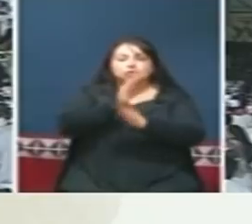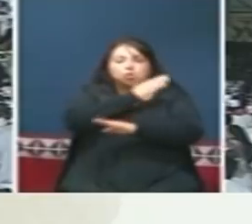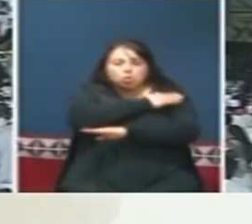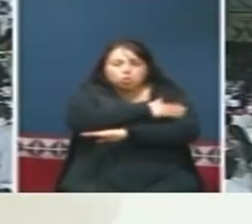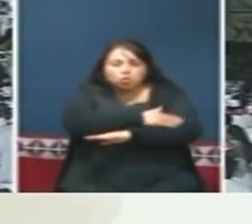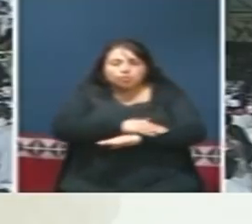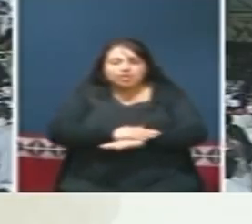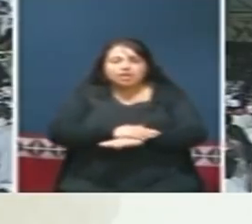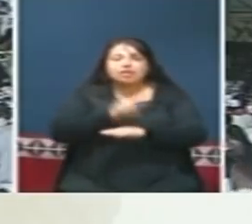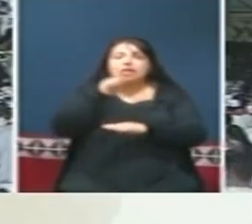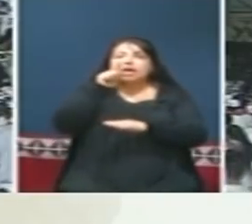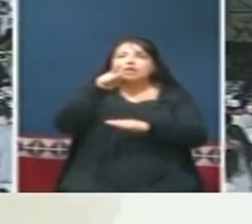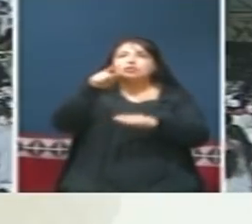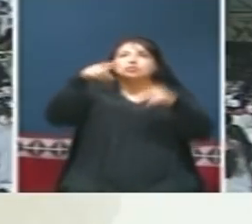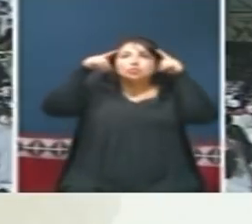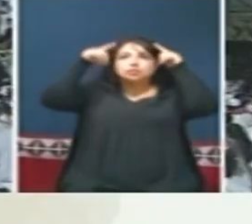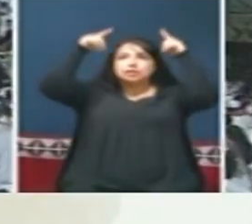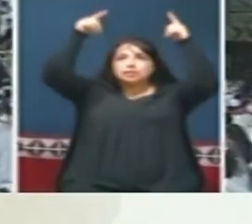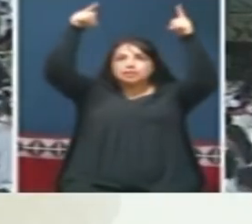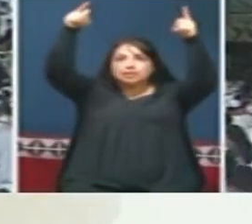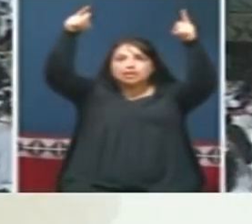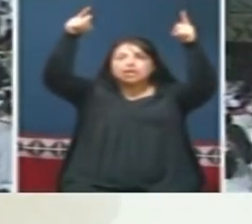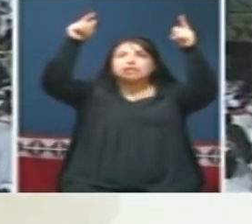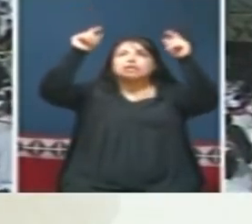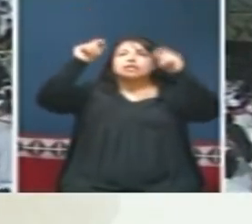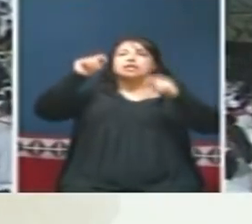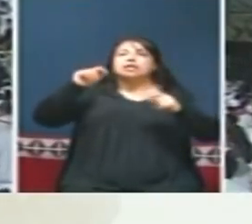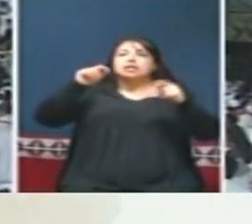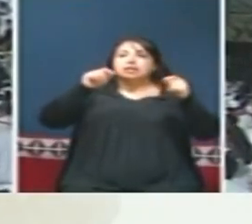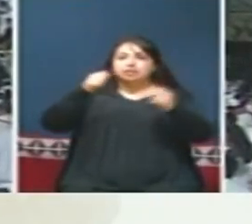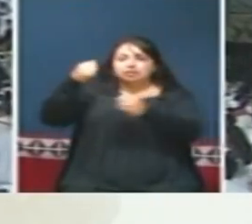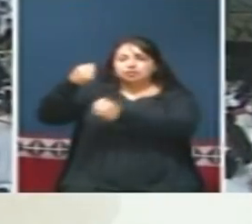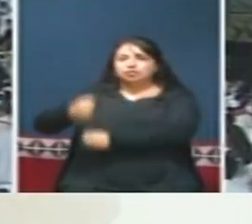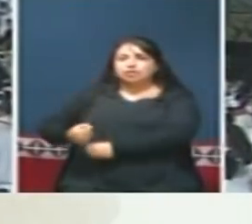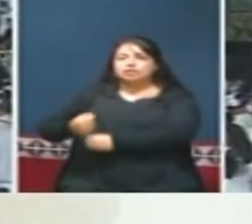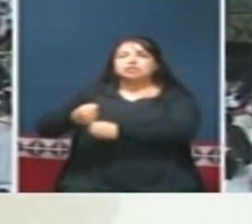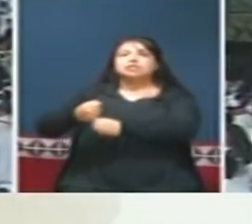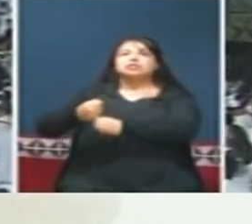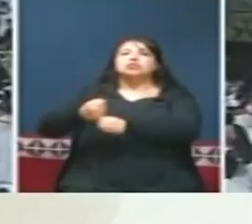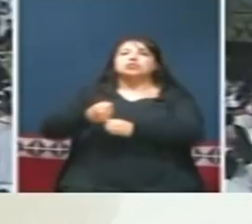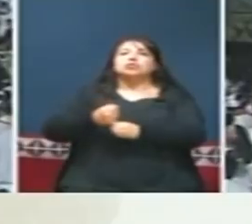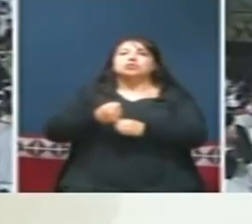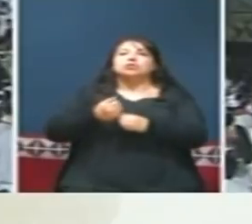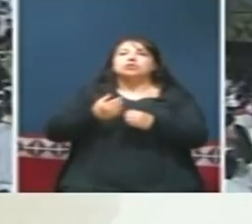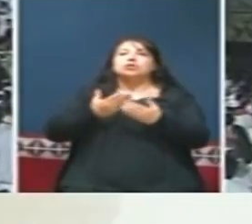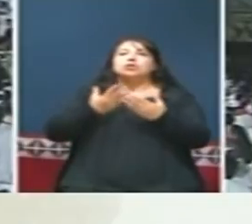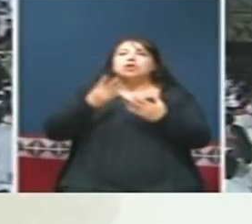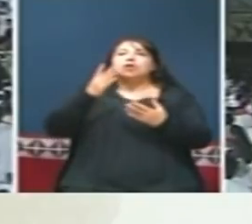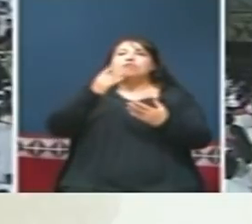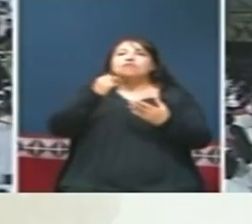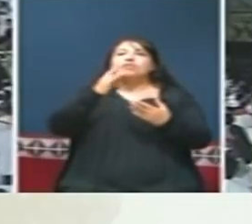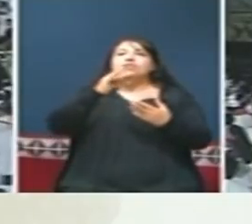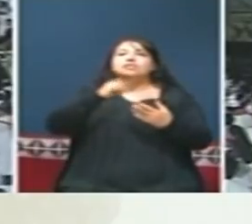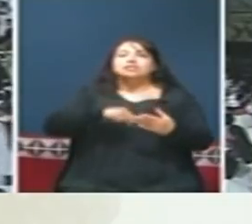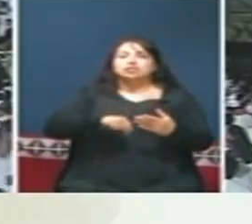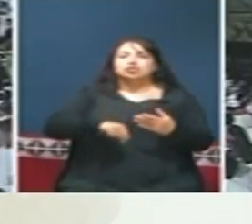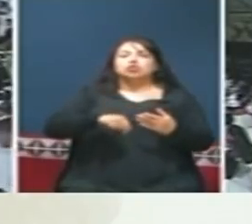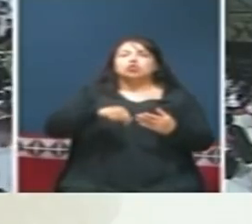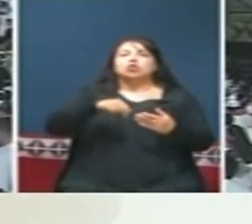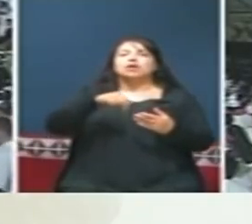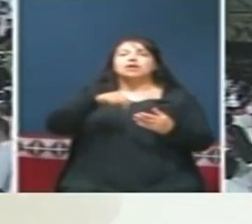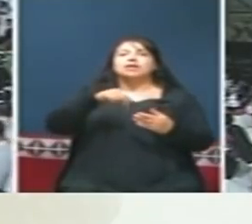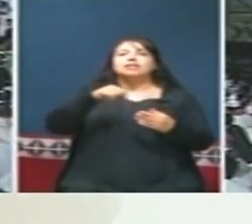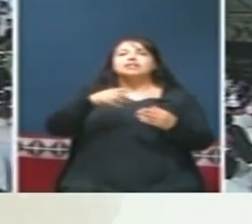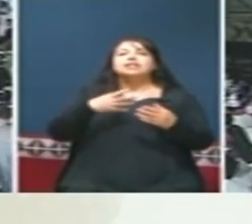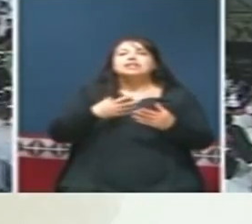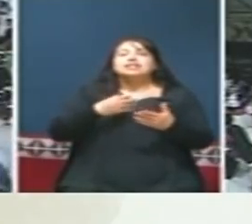a su santidad el Papa Francisco se digne inscribir en el número de los